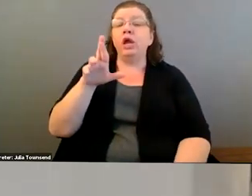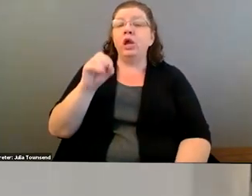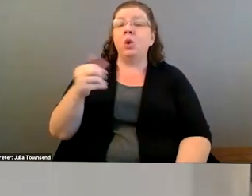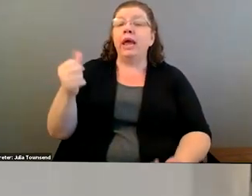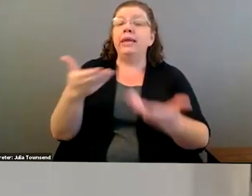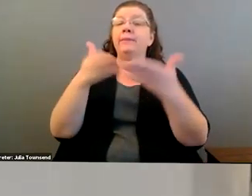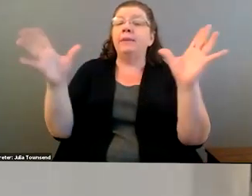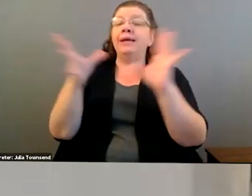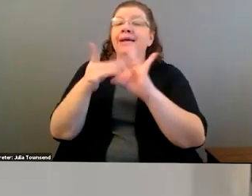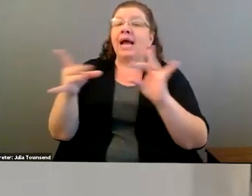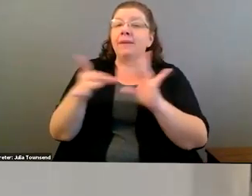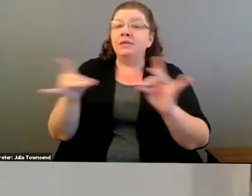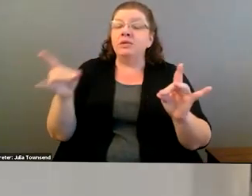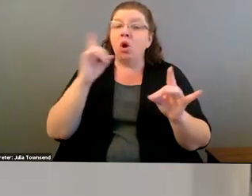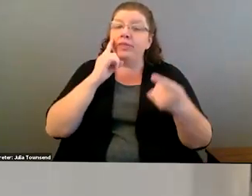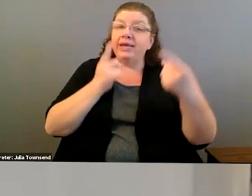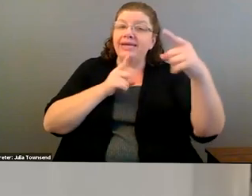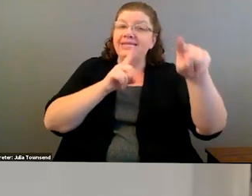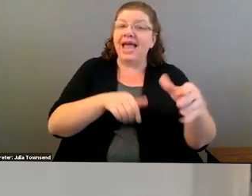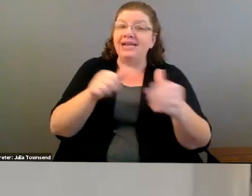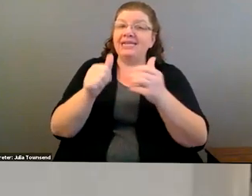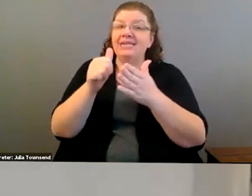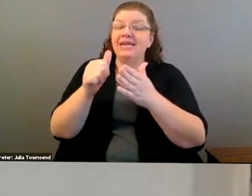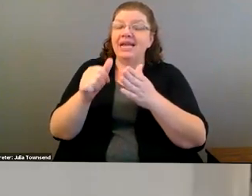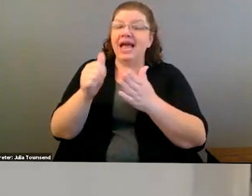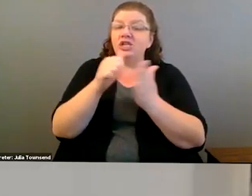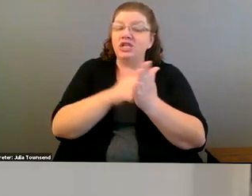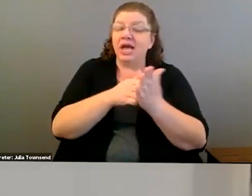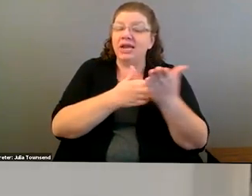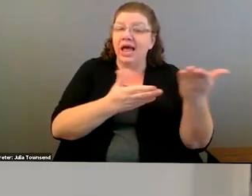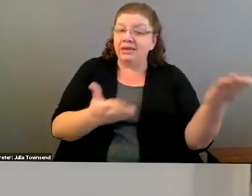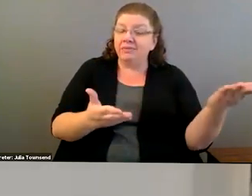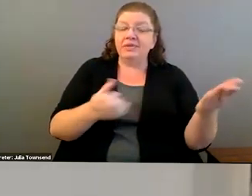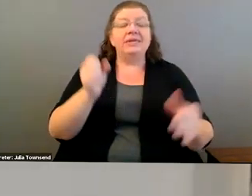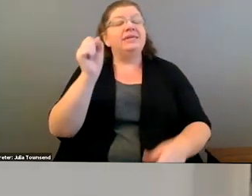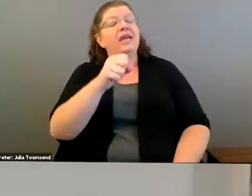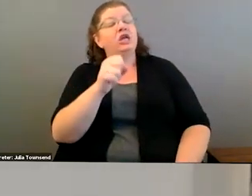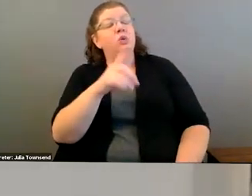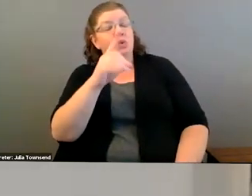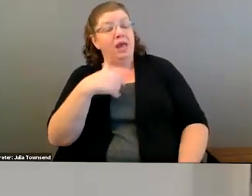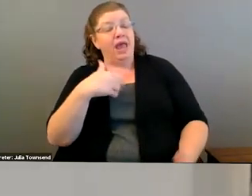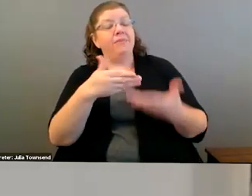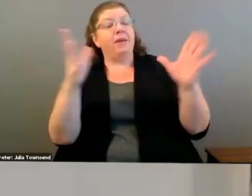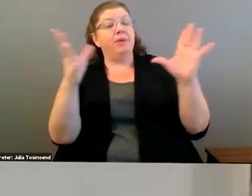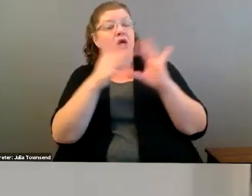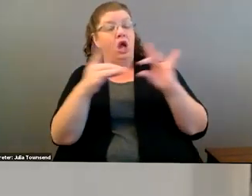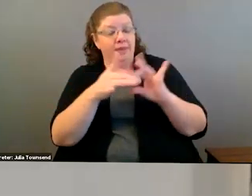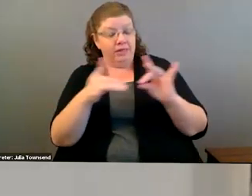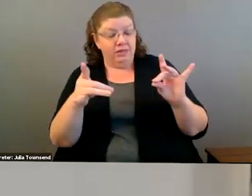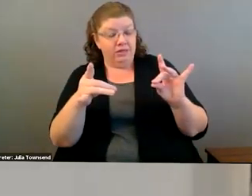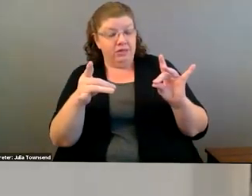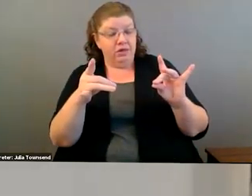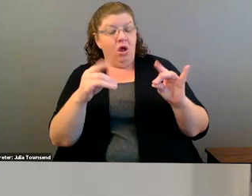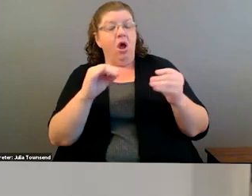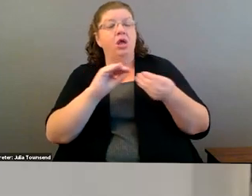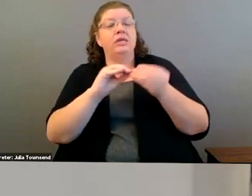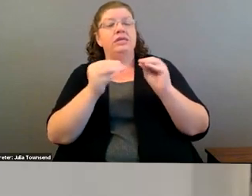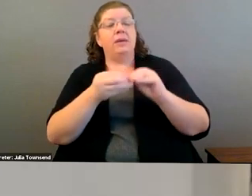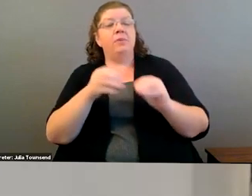hay algún comentario público respecto a los artículos de consentimiento gracias presenta fuerte tenemos comentario público acerca